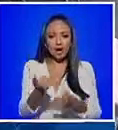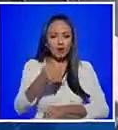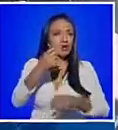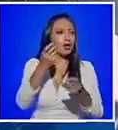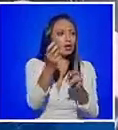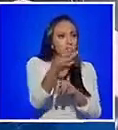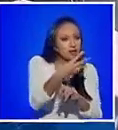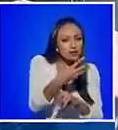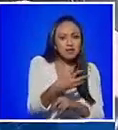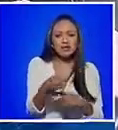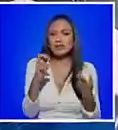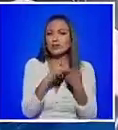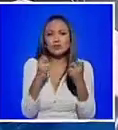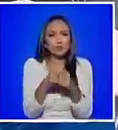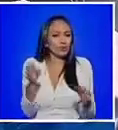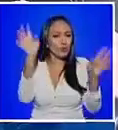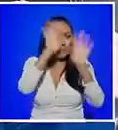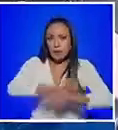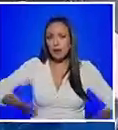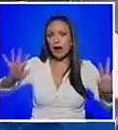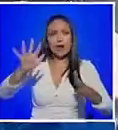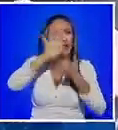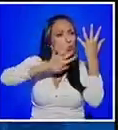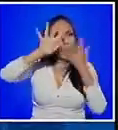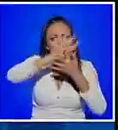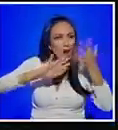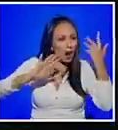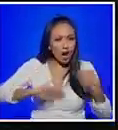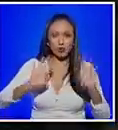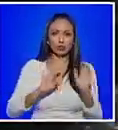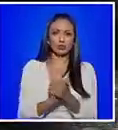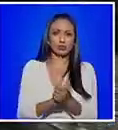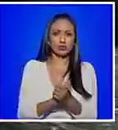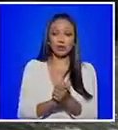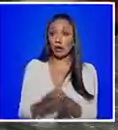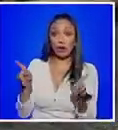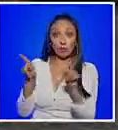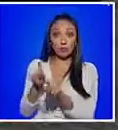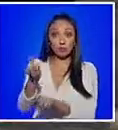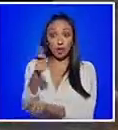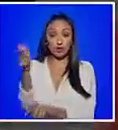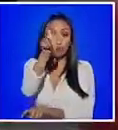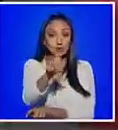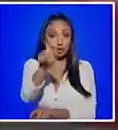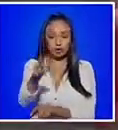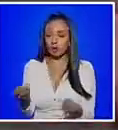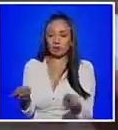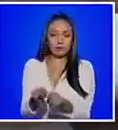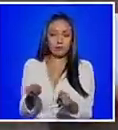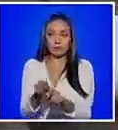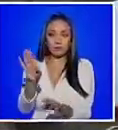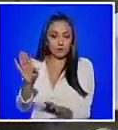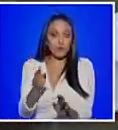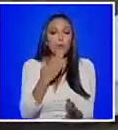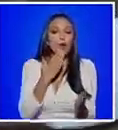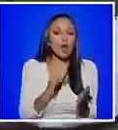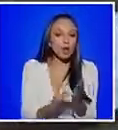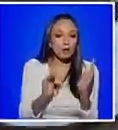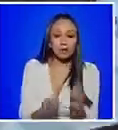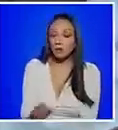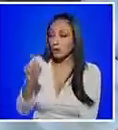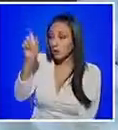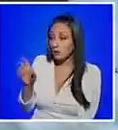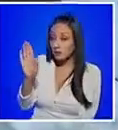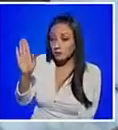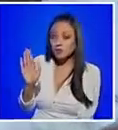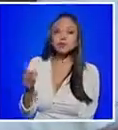todo, un relajo, un caos, ¿no? Hay como... Esta historia se repite en muchos casos. Don Hernán, en cambio, tiene una